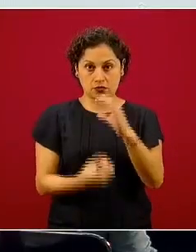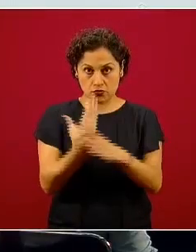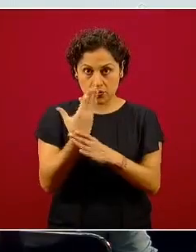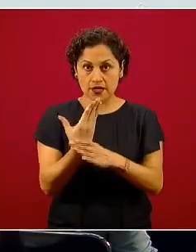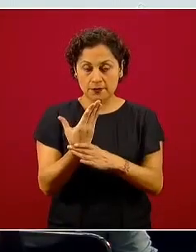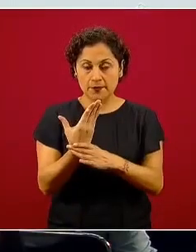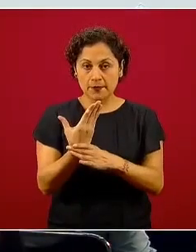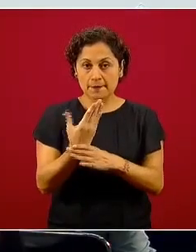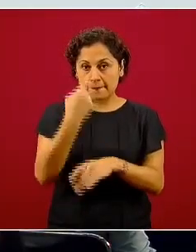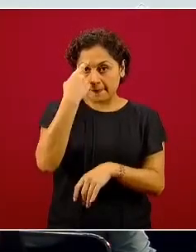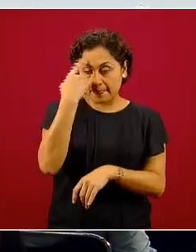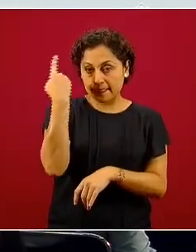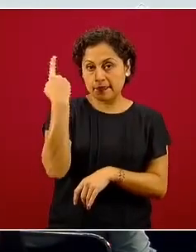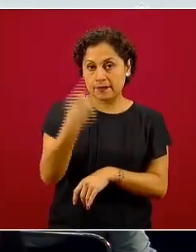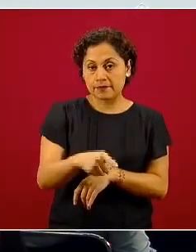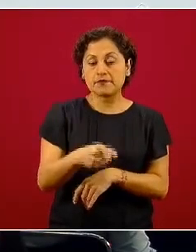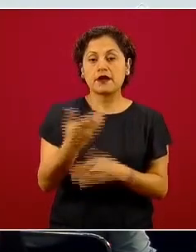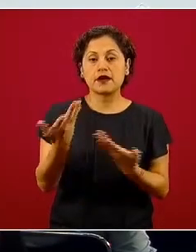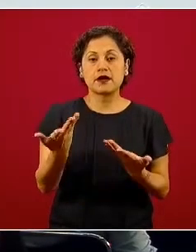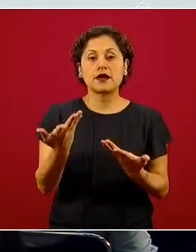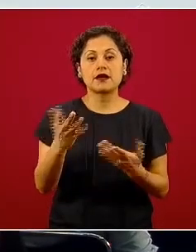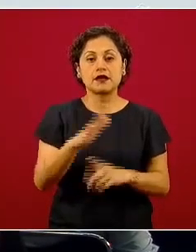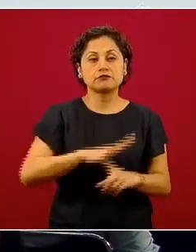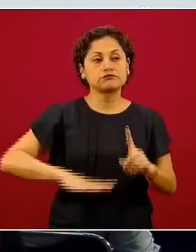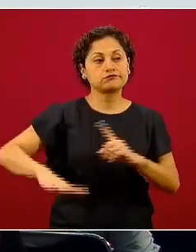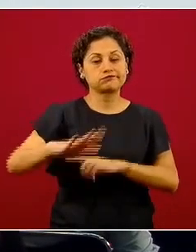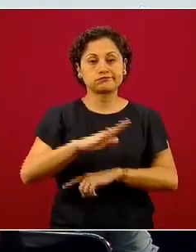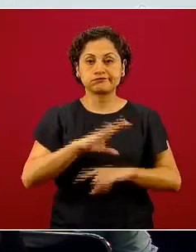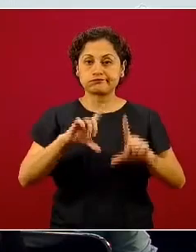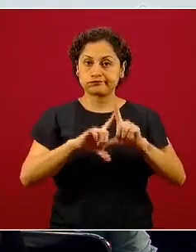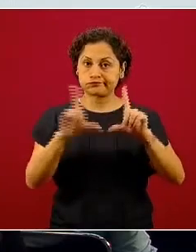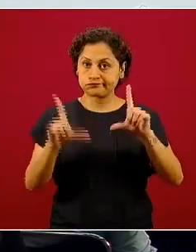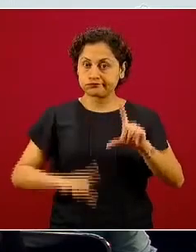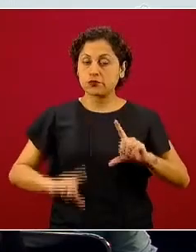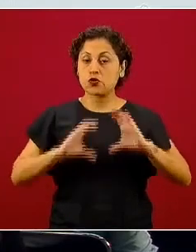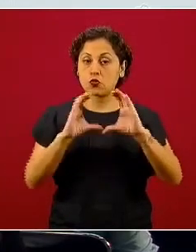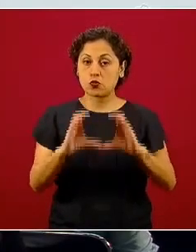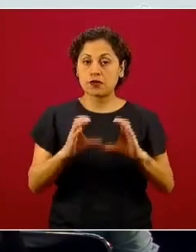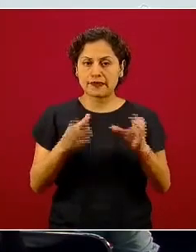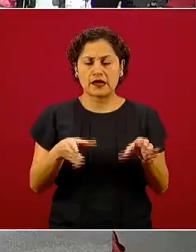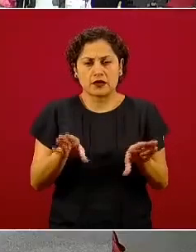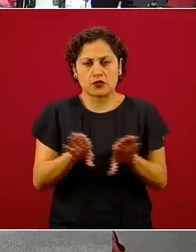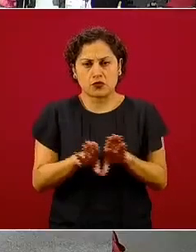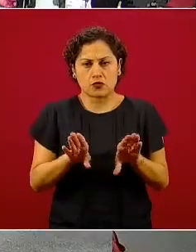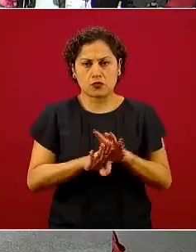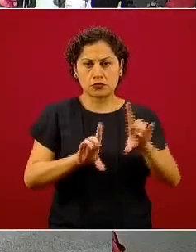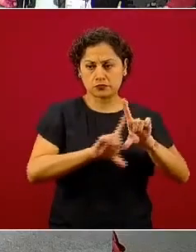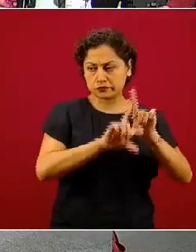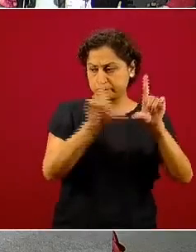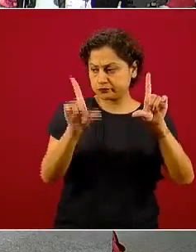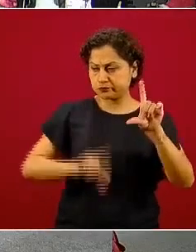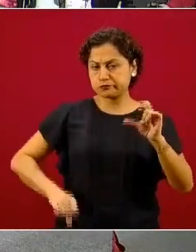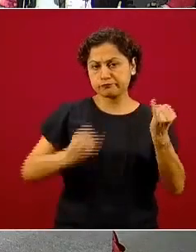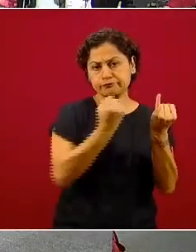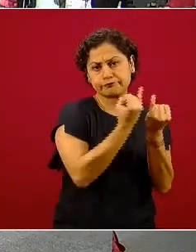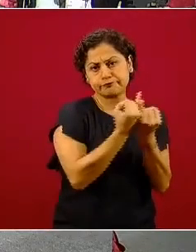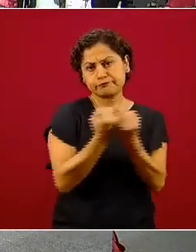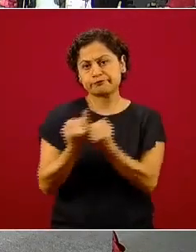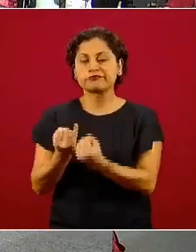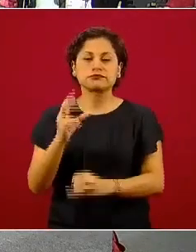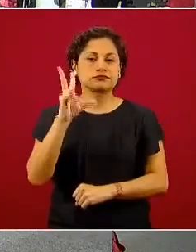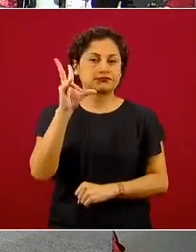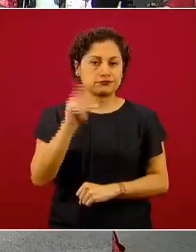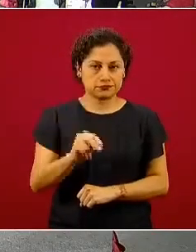ya no nacional en el sentido de que es igual para todas las entidades federativas o para todas las regiones, sino que ahora